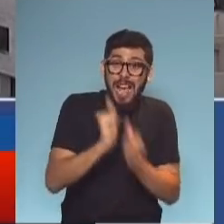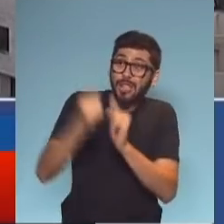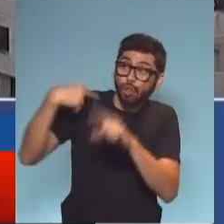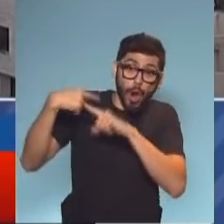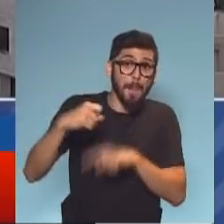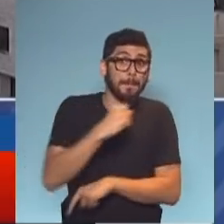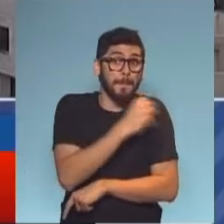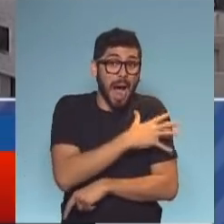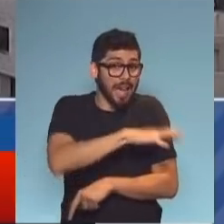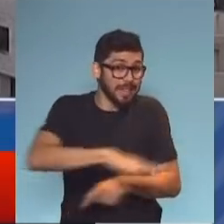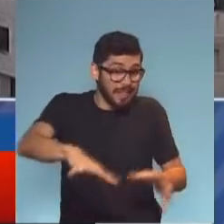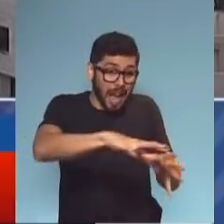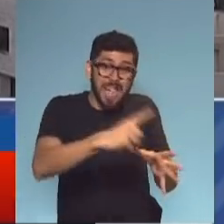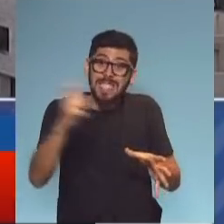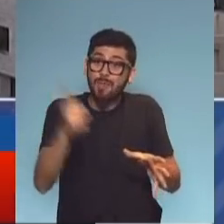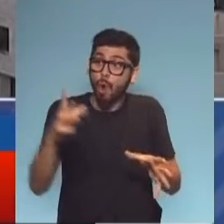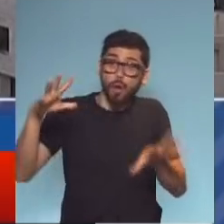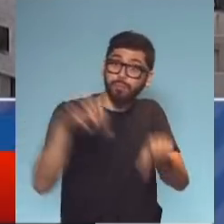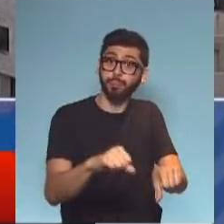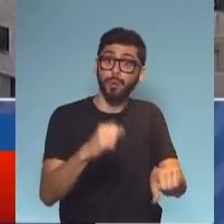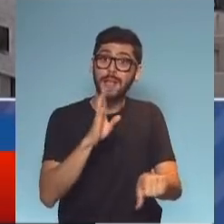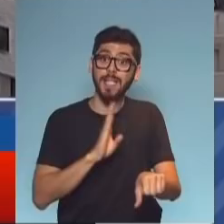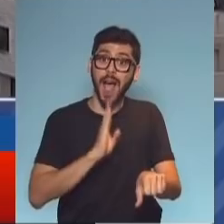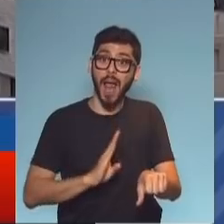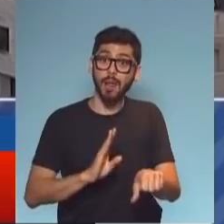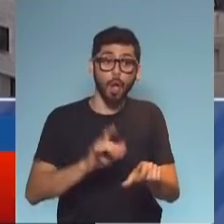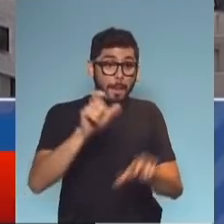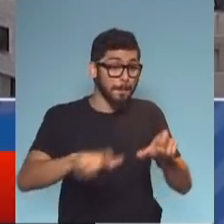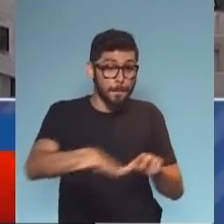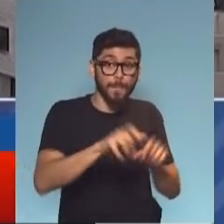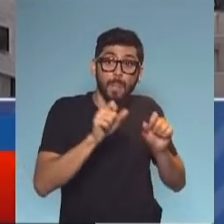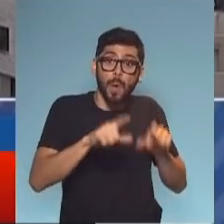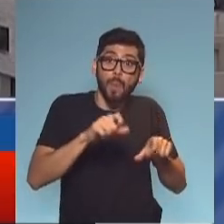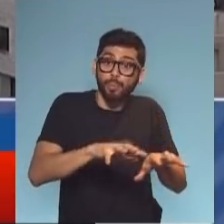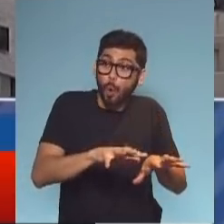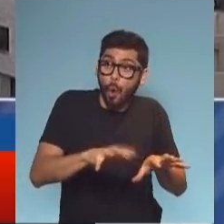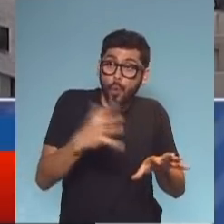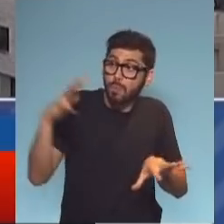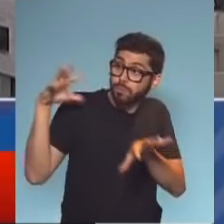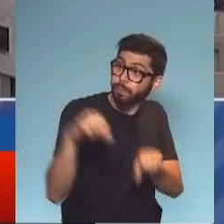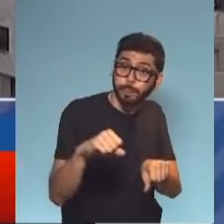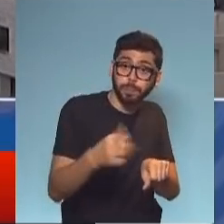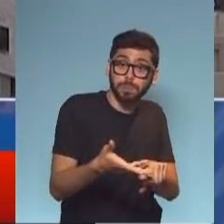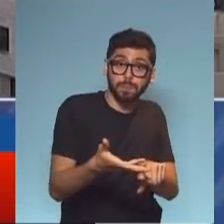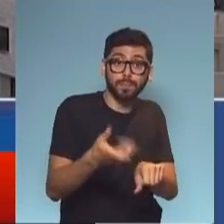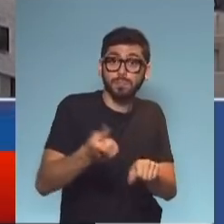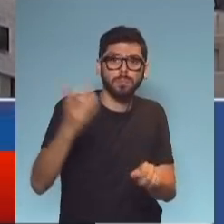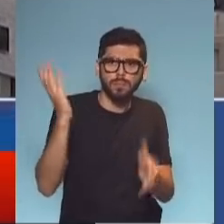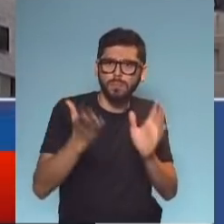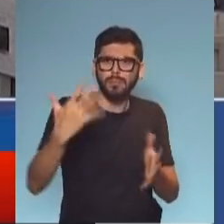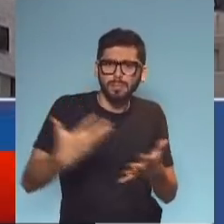está ocupada por Israel. El pueblo palestino entero bajo ocupación israelí está siendo